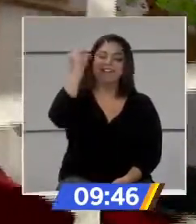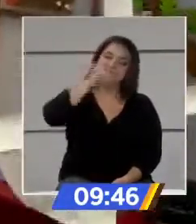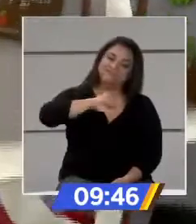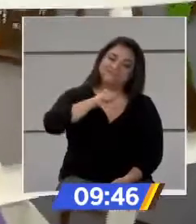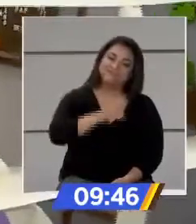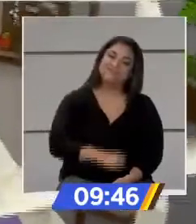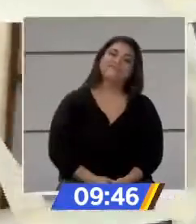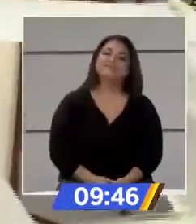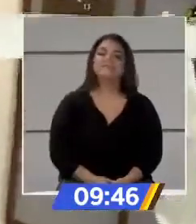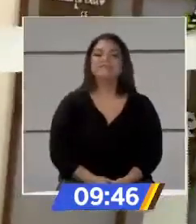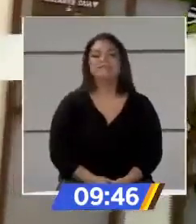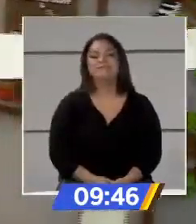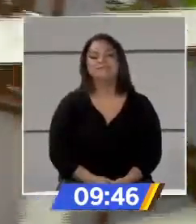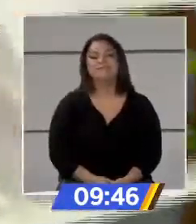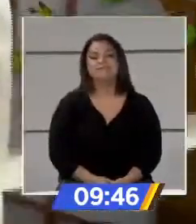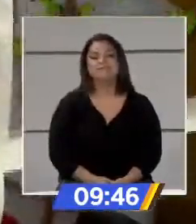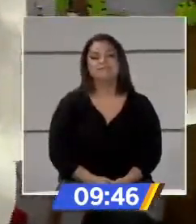6.